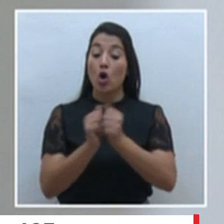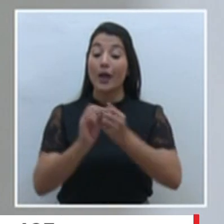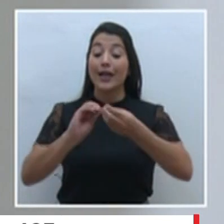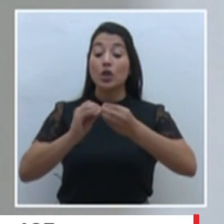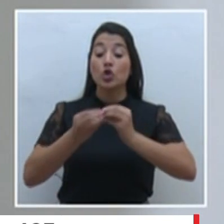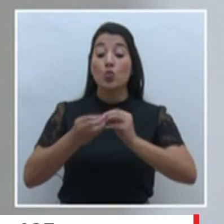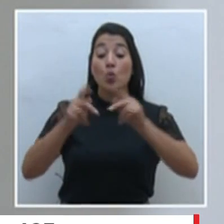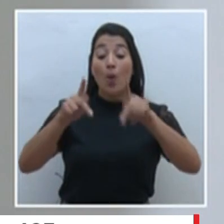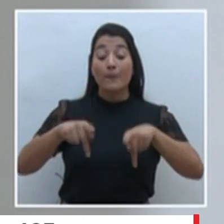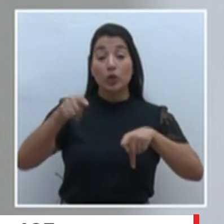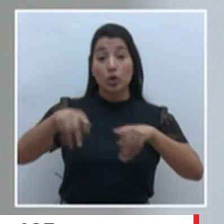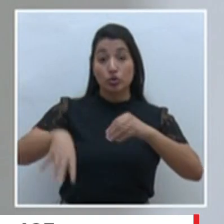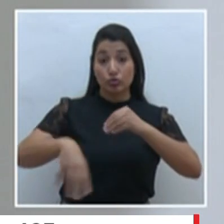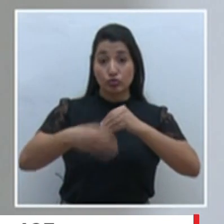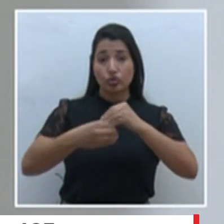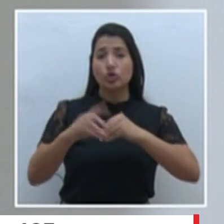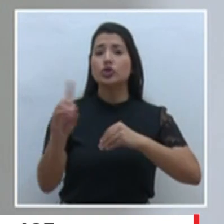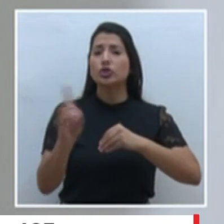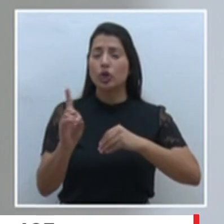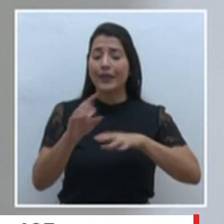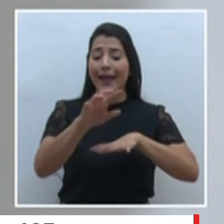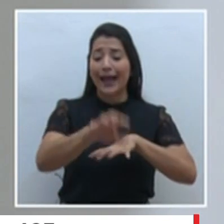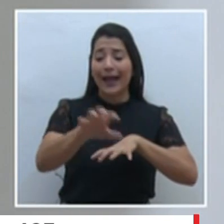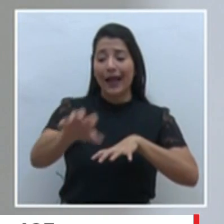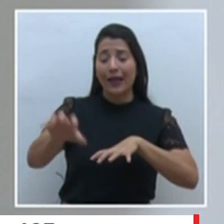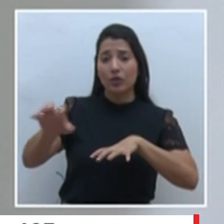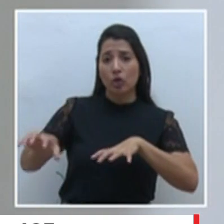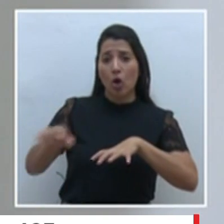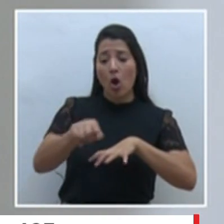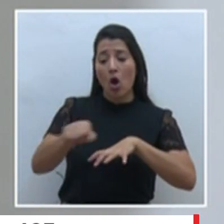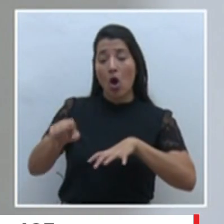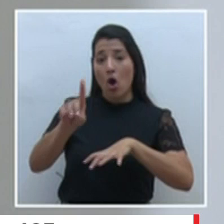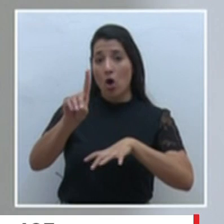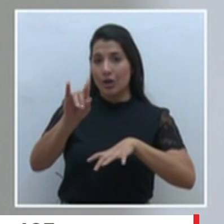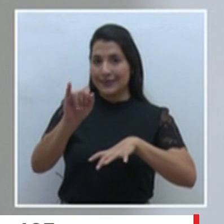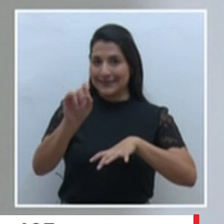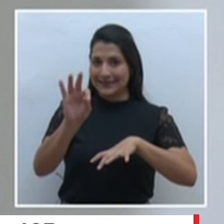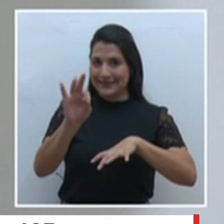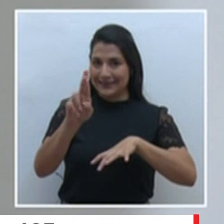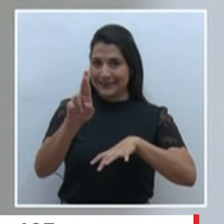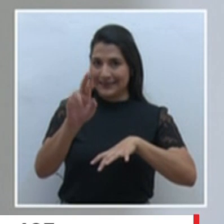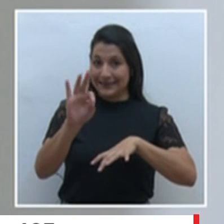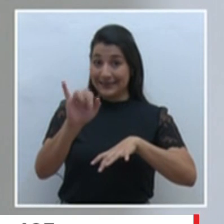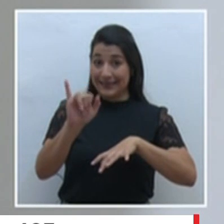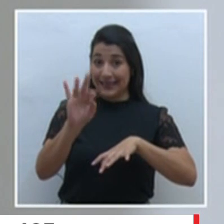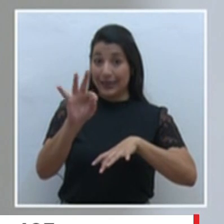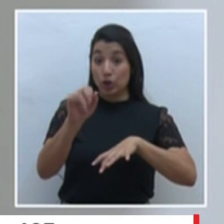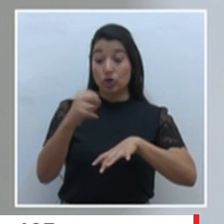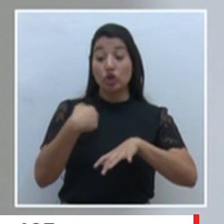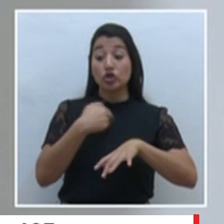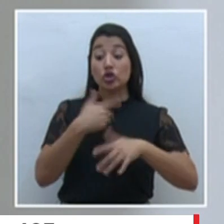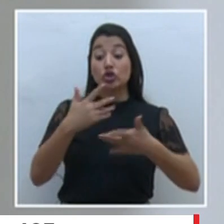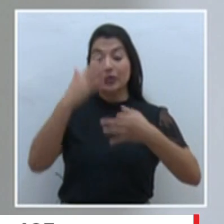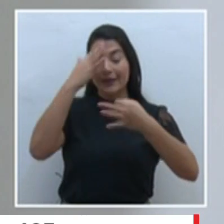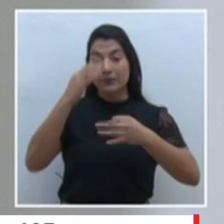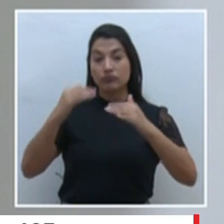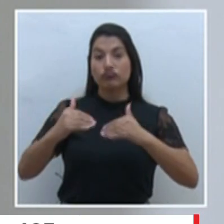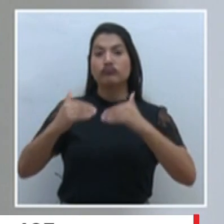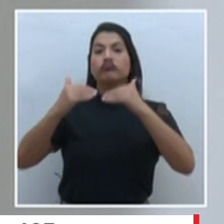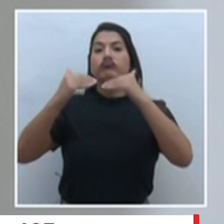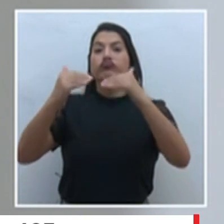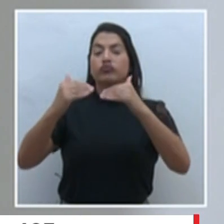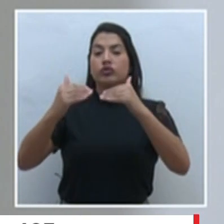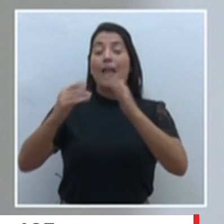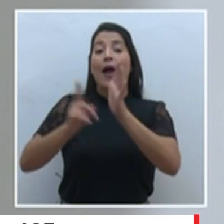se ha dado justamente en cantones o en distritos donde estamos tomando este nivel de alerta anaranjada, y no ha sido tanto por un